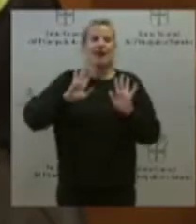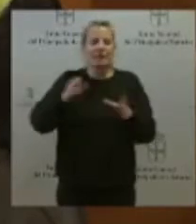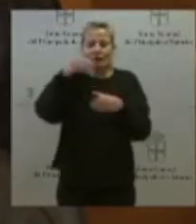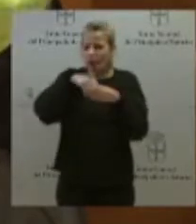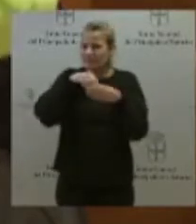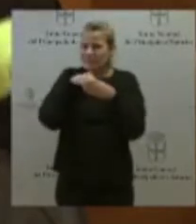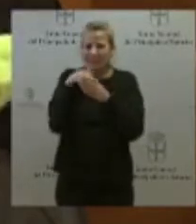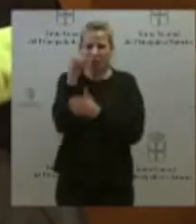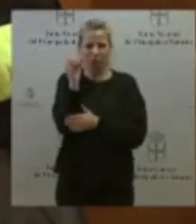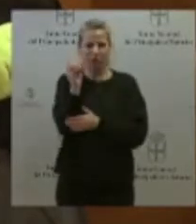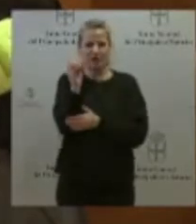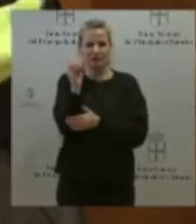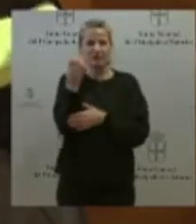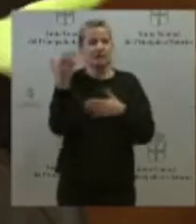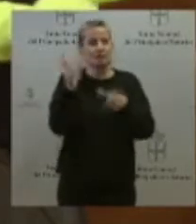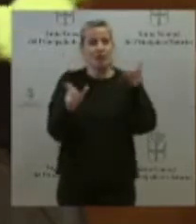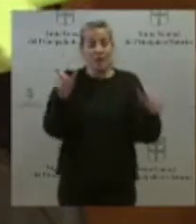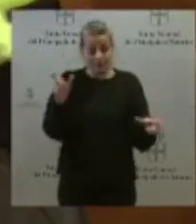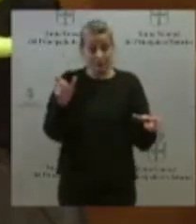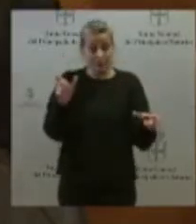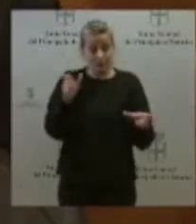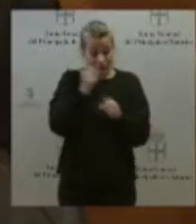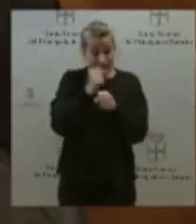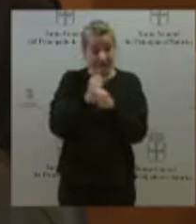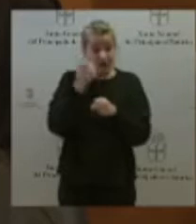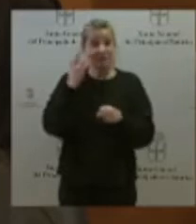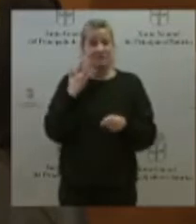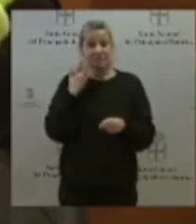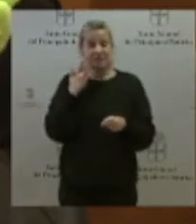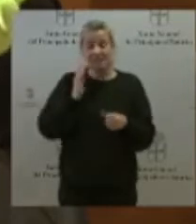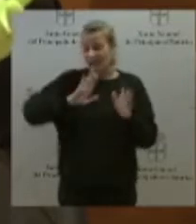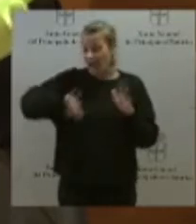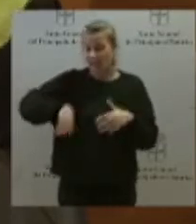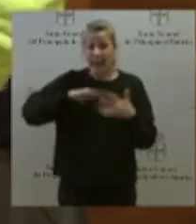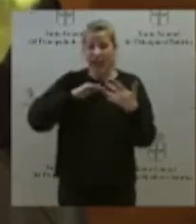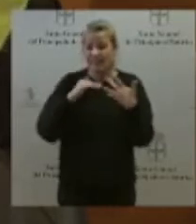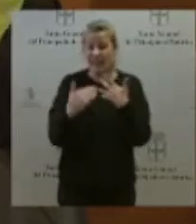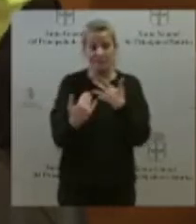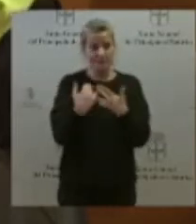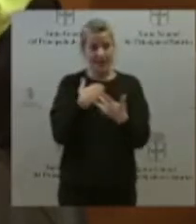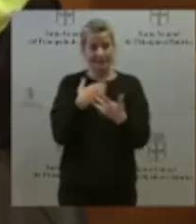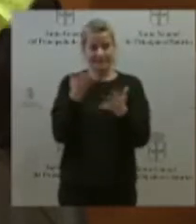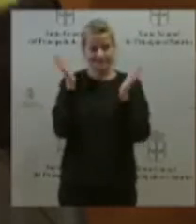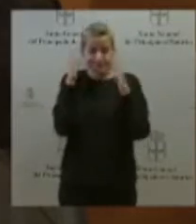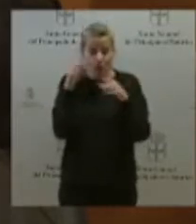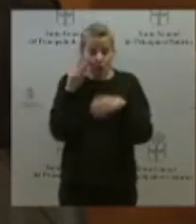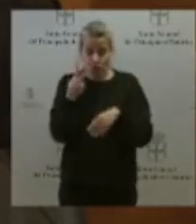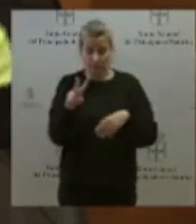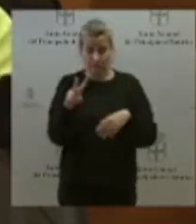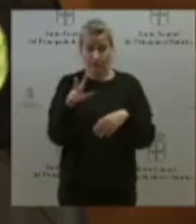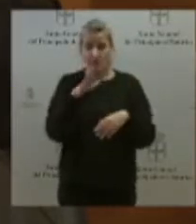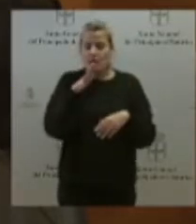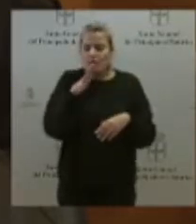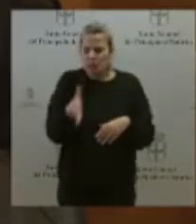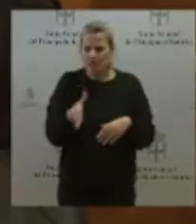la pandemia ahora mismo, pero es más interesante otra pregunta: ¿por qué a pesar de ello eran invisibles y por qué siguen siéndolo